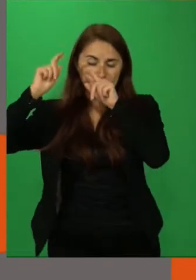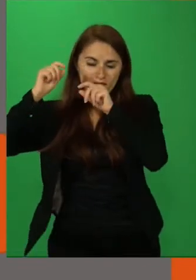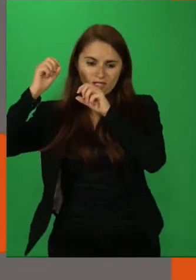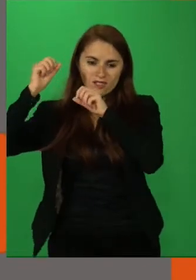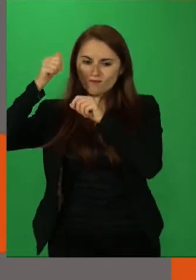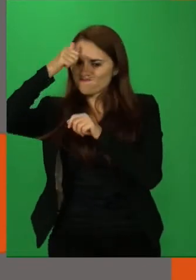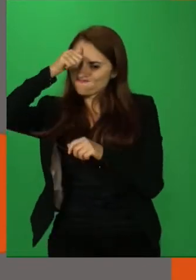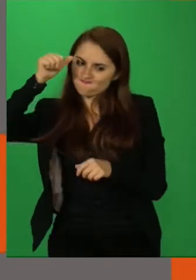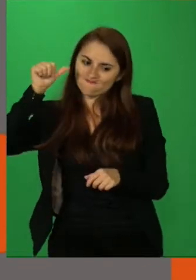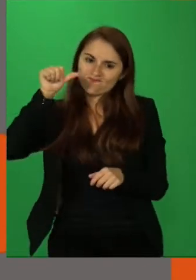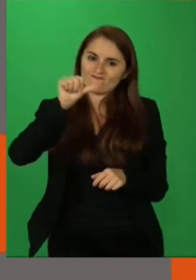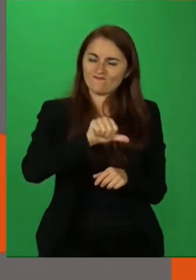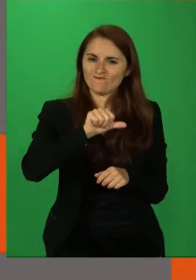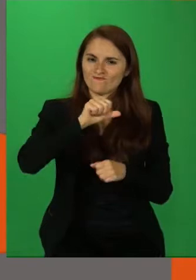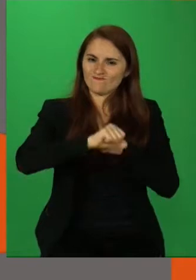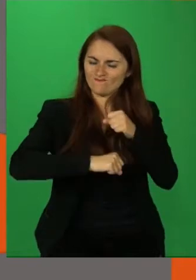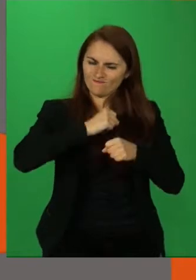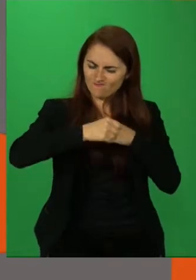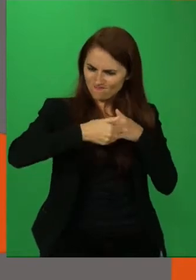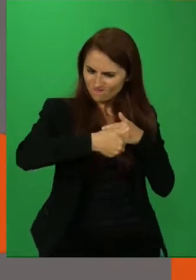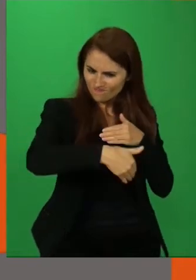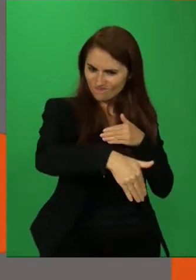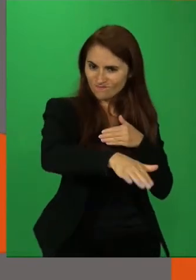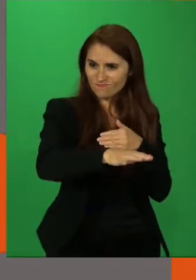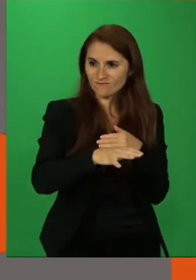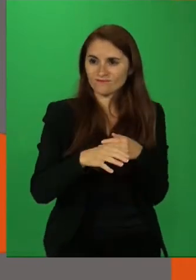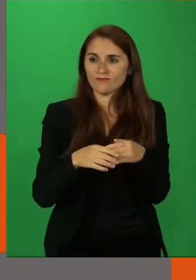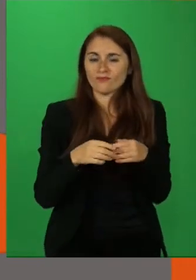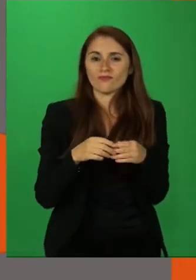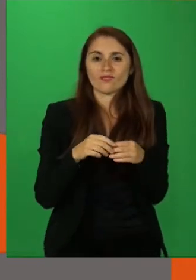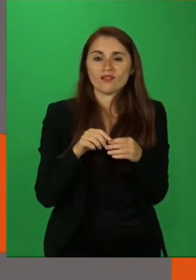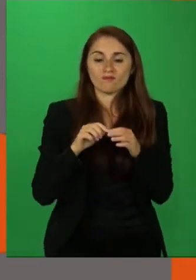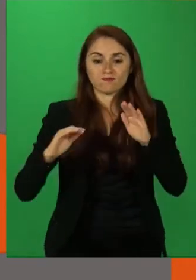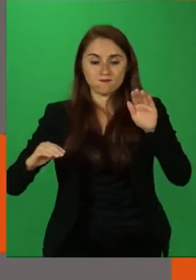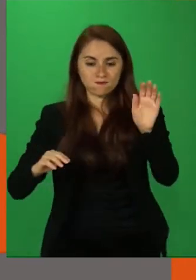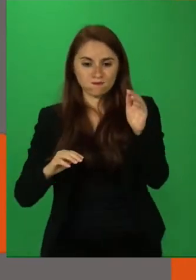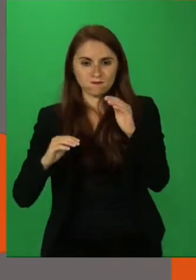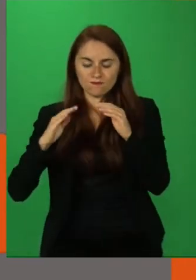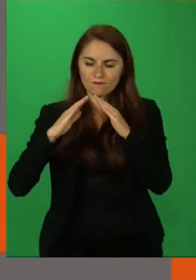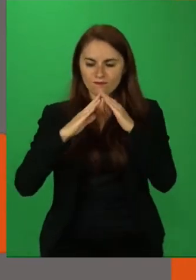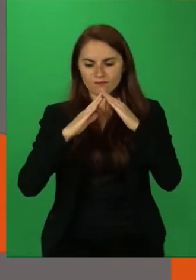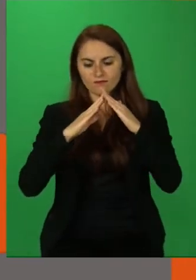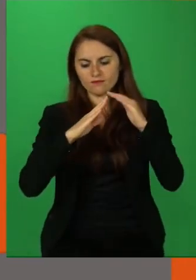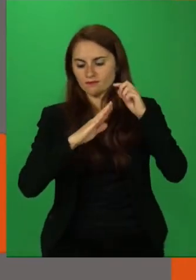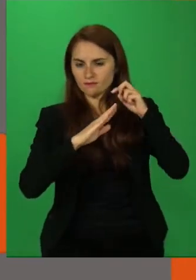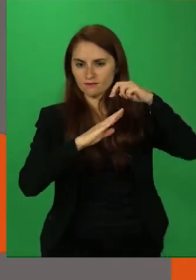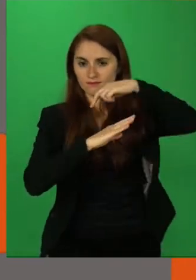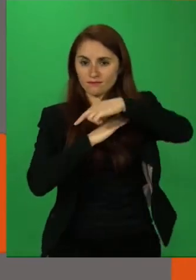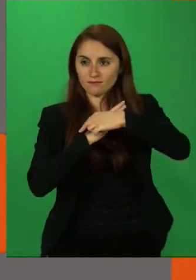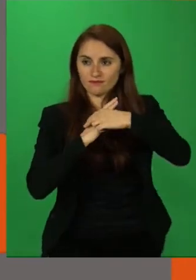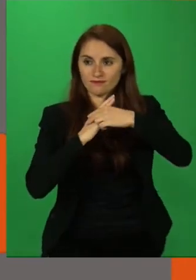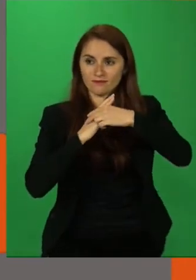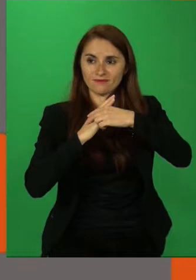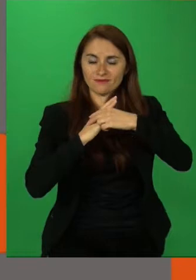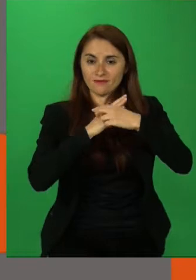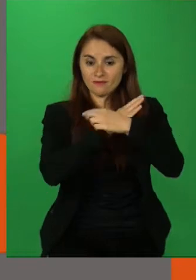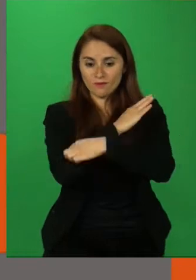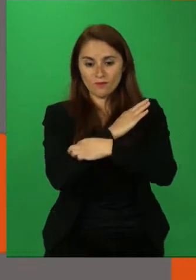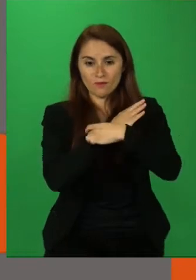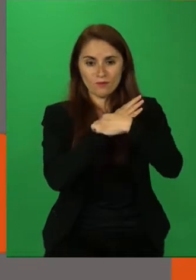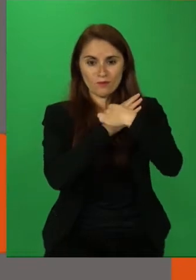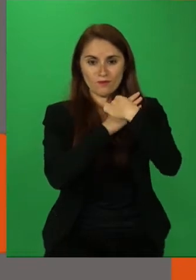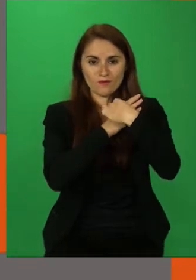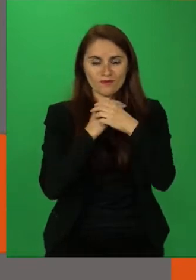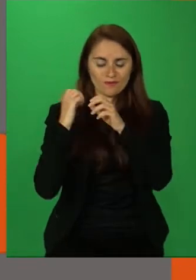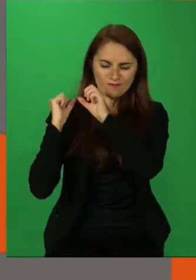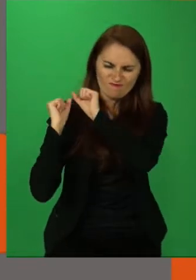por la eternidad para cargar en una pendiente una roca. Por lo tanto, esa roca, al llegar a la cima,